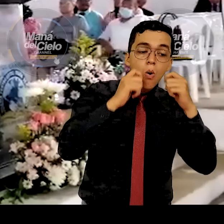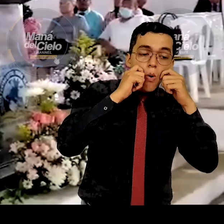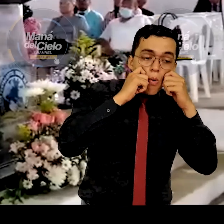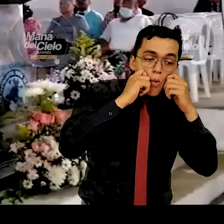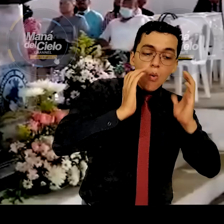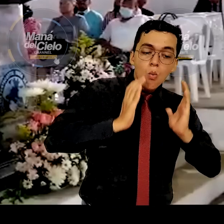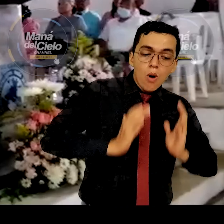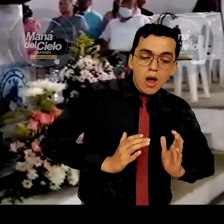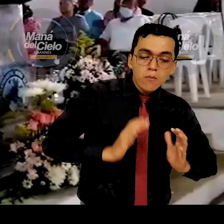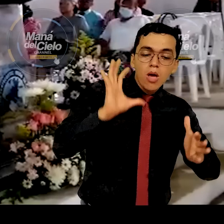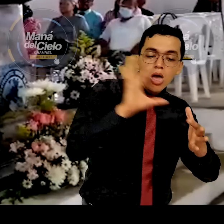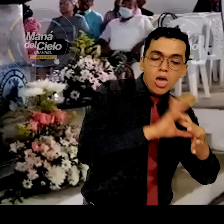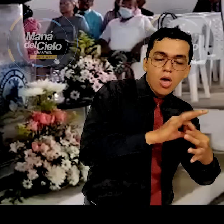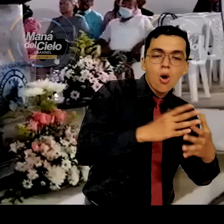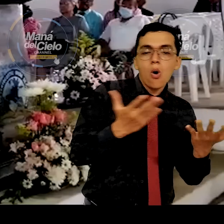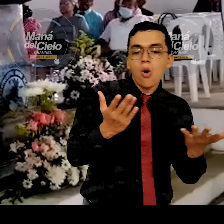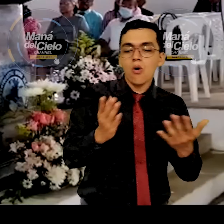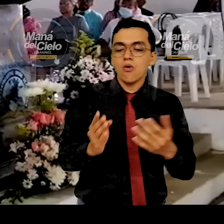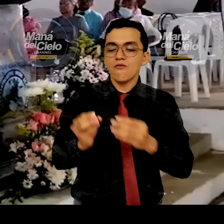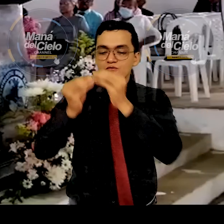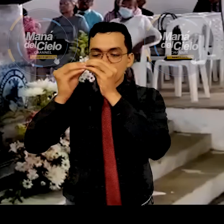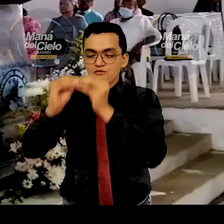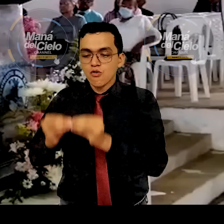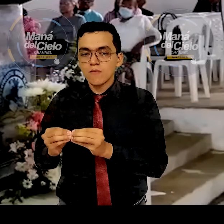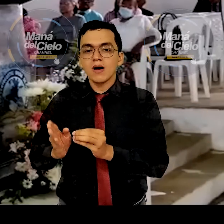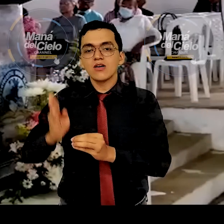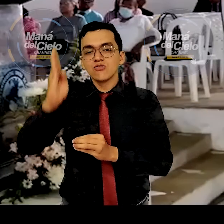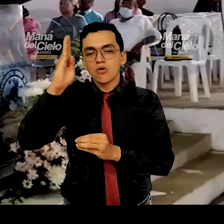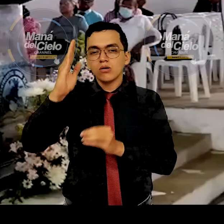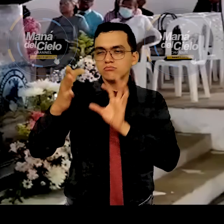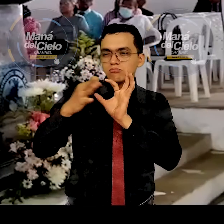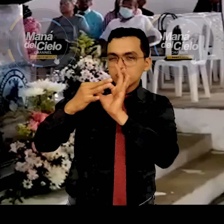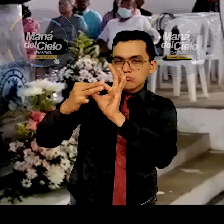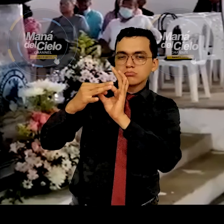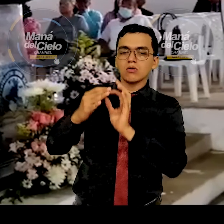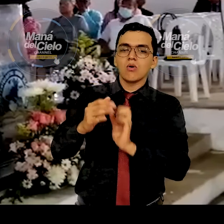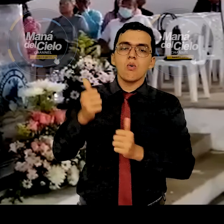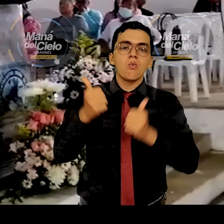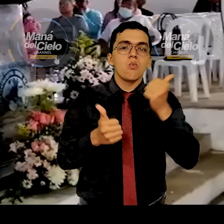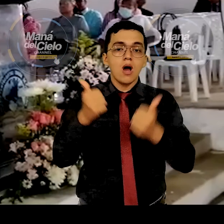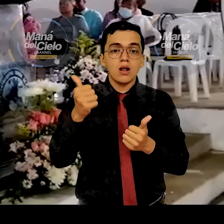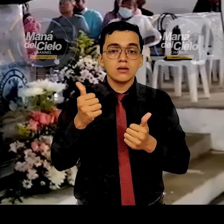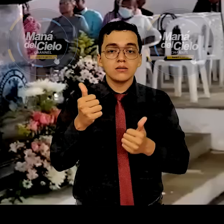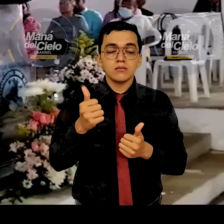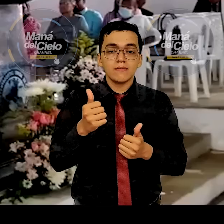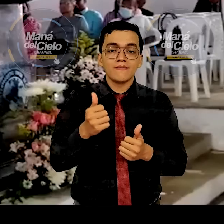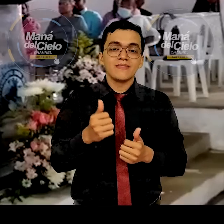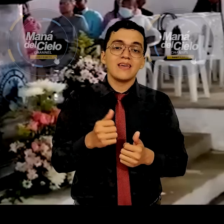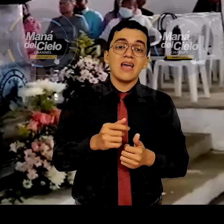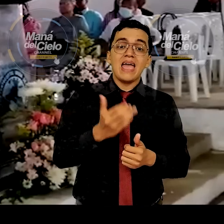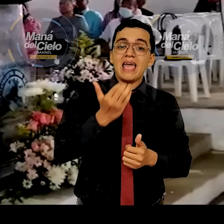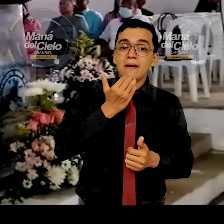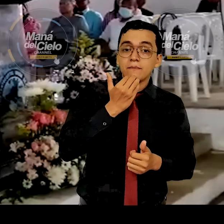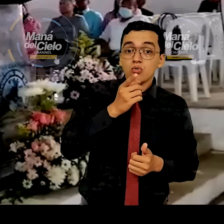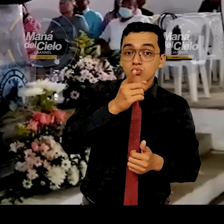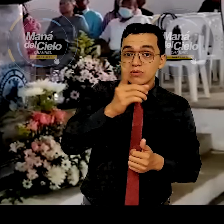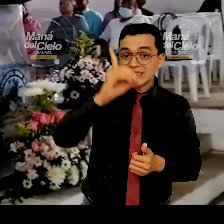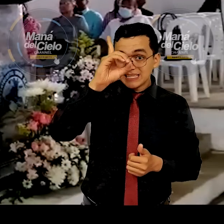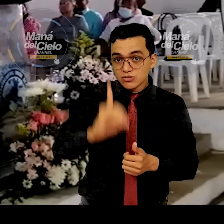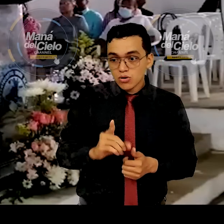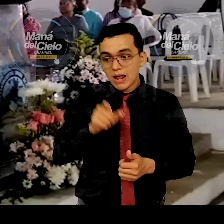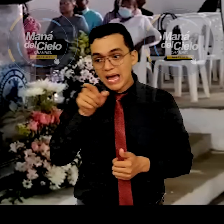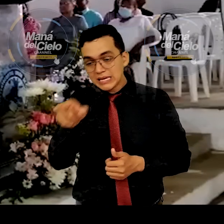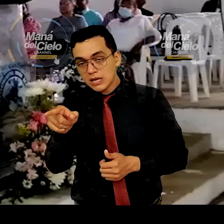vida. Total. Me encontré con una hermana un domingo allá en la iglesia central, en la